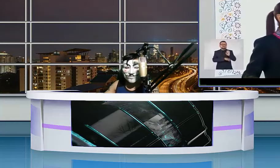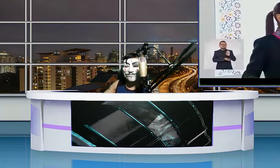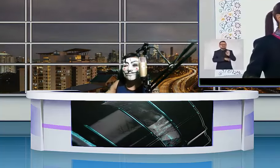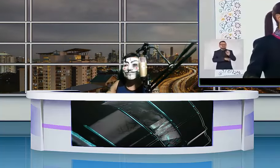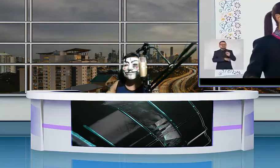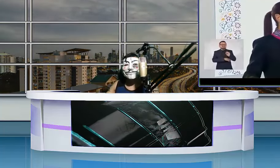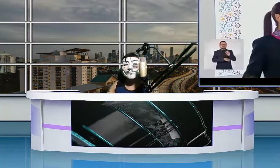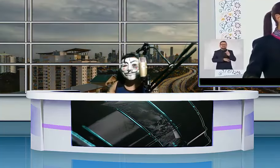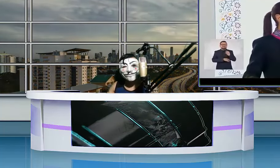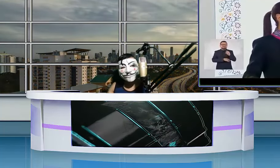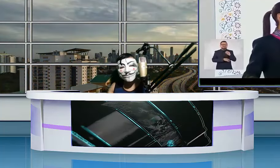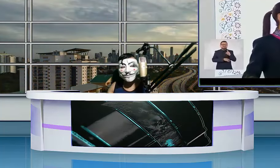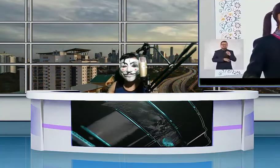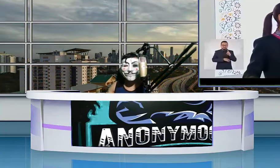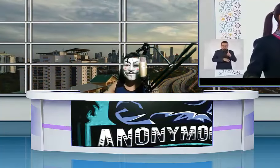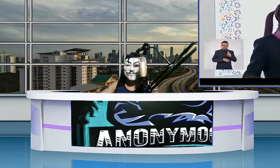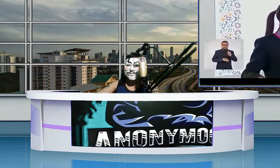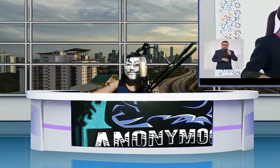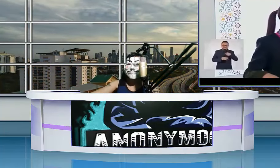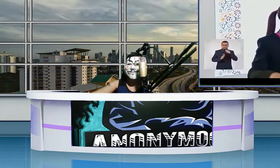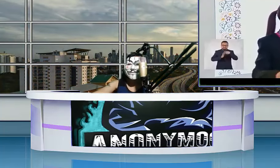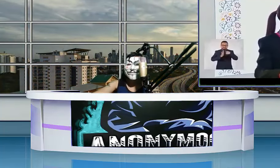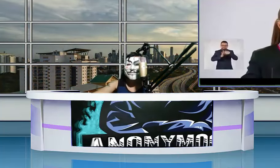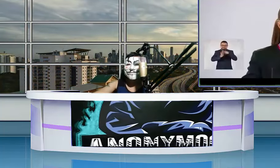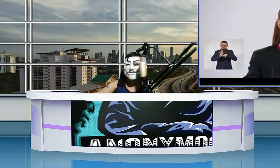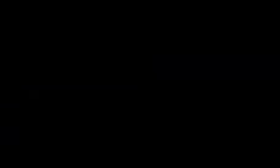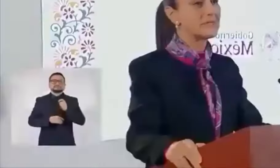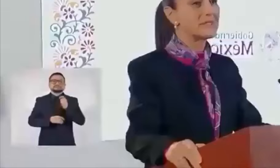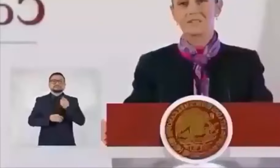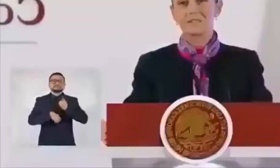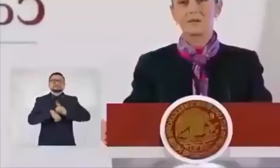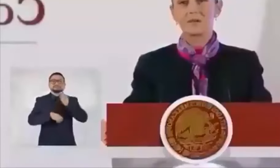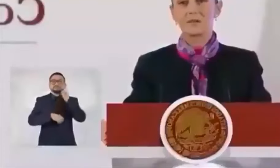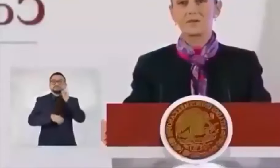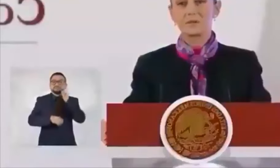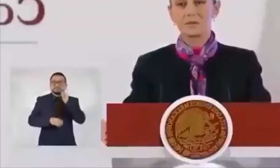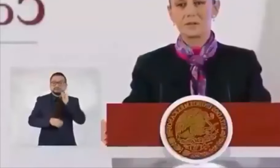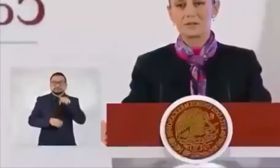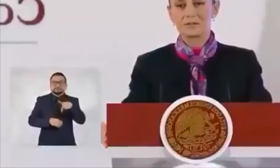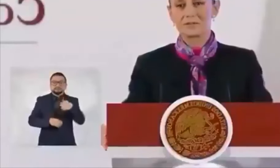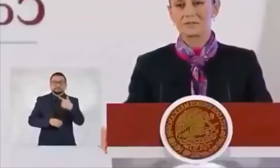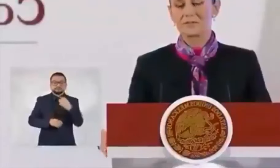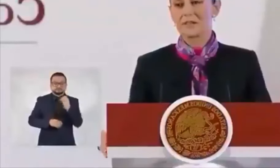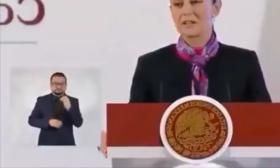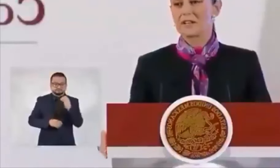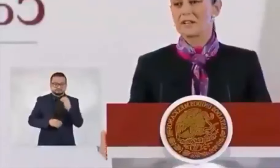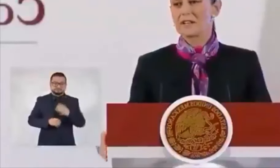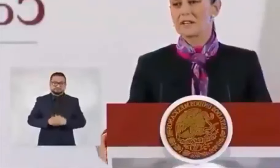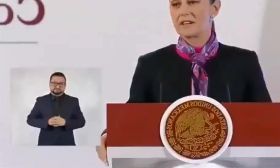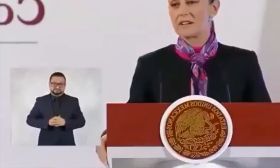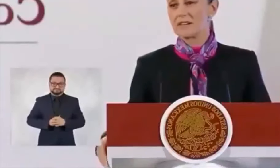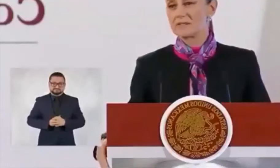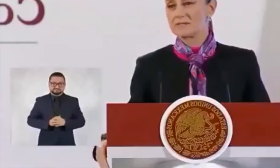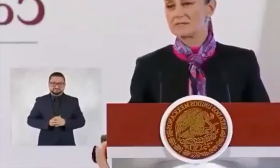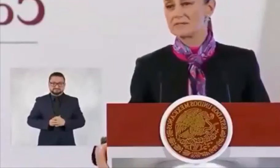resolver y no andar pensando en en estas cosas que es 12 de octubre